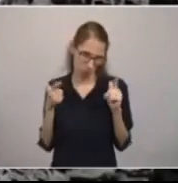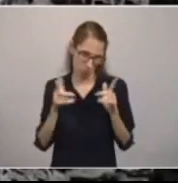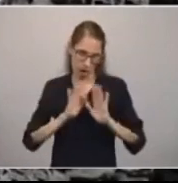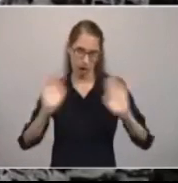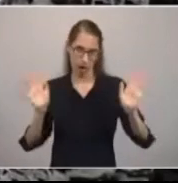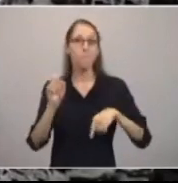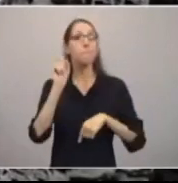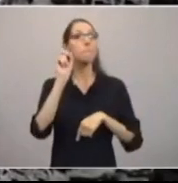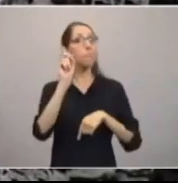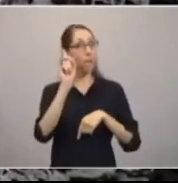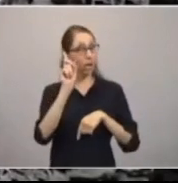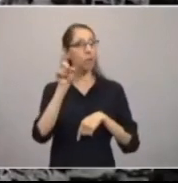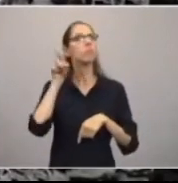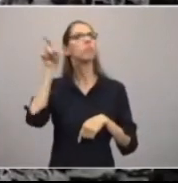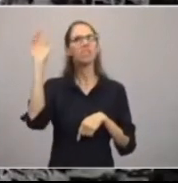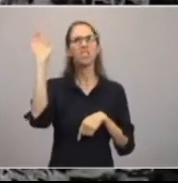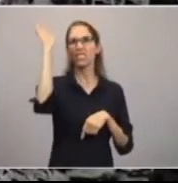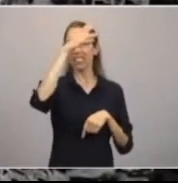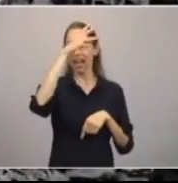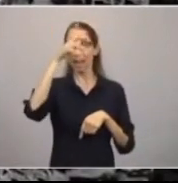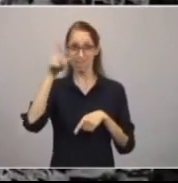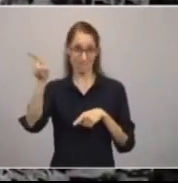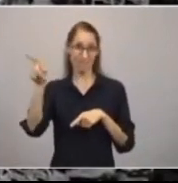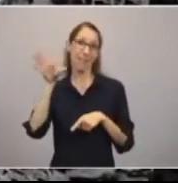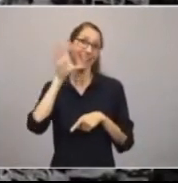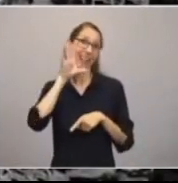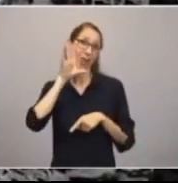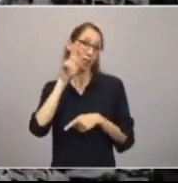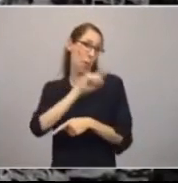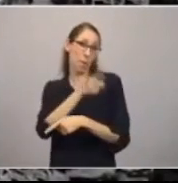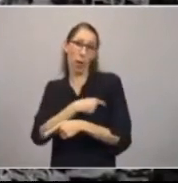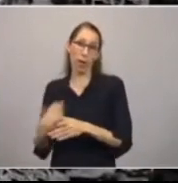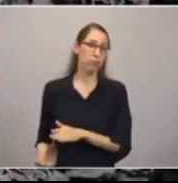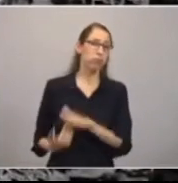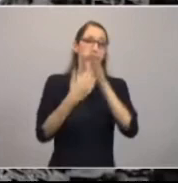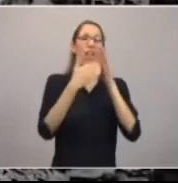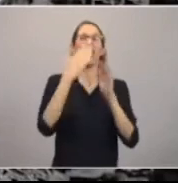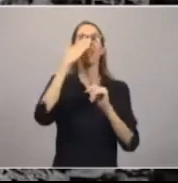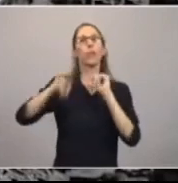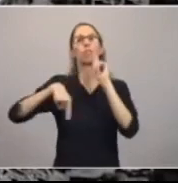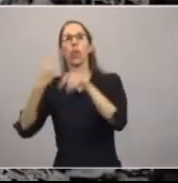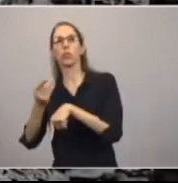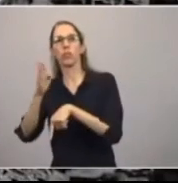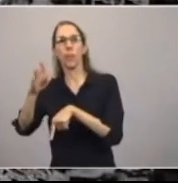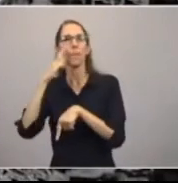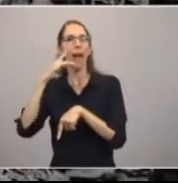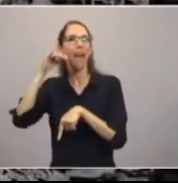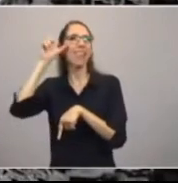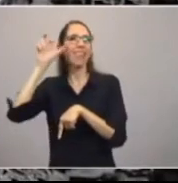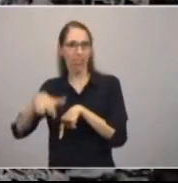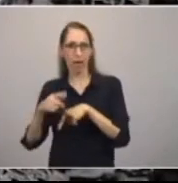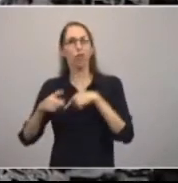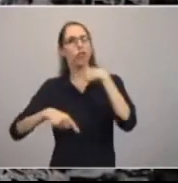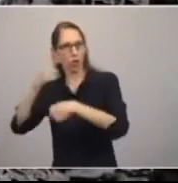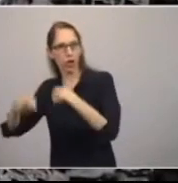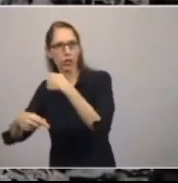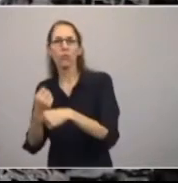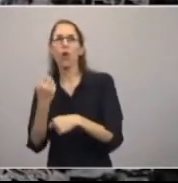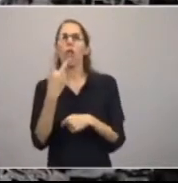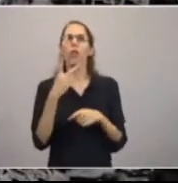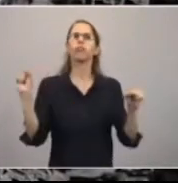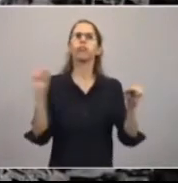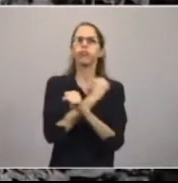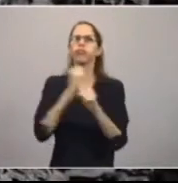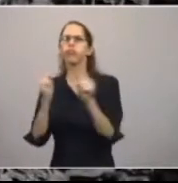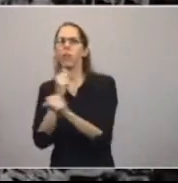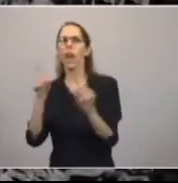simplemente digo que la primer potencia mundial, y luego con Biden siguió, dos leyes muy importantes para erradicar industria, que uno diría, ah, pero la